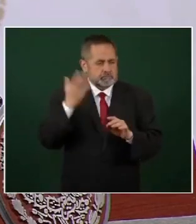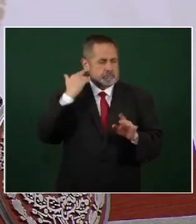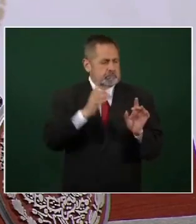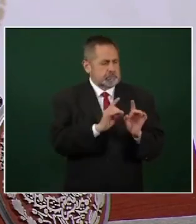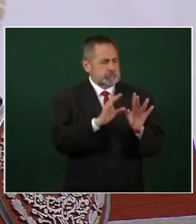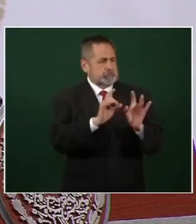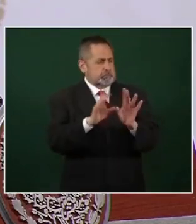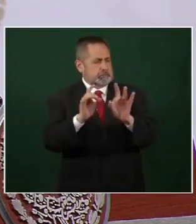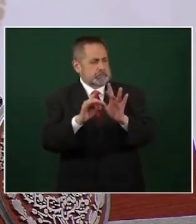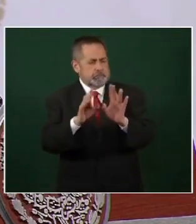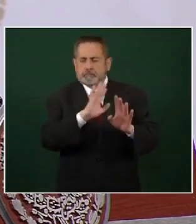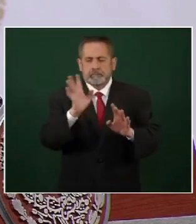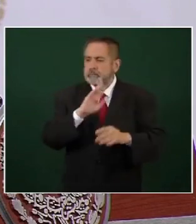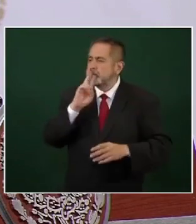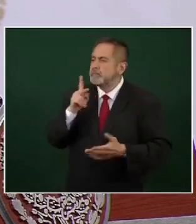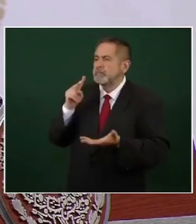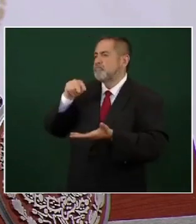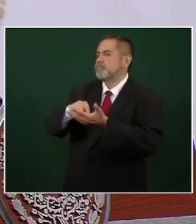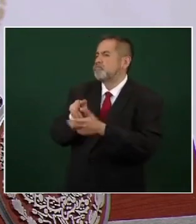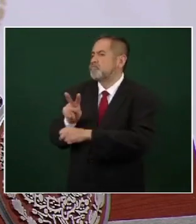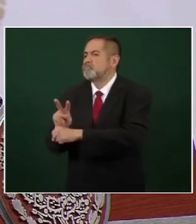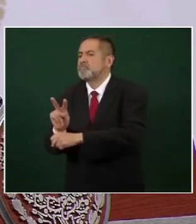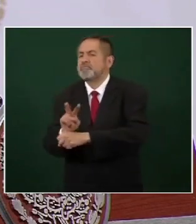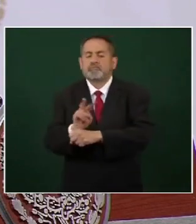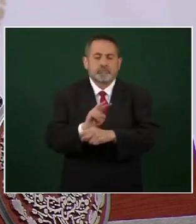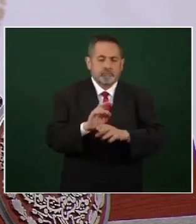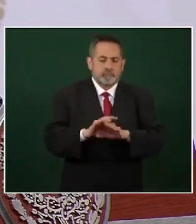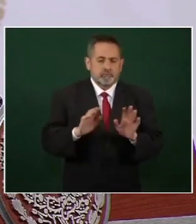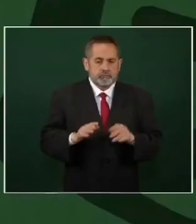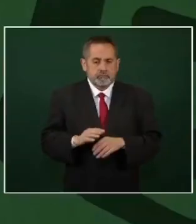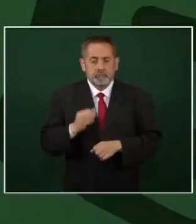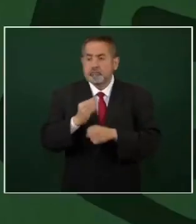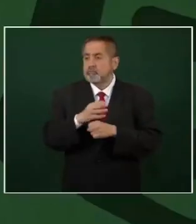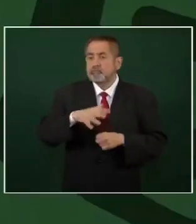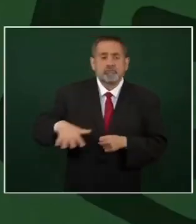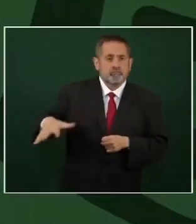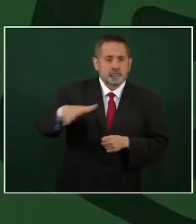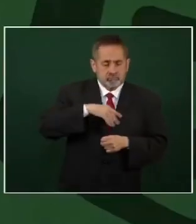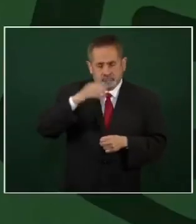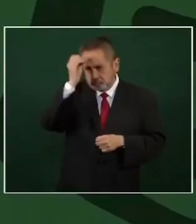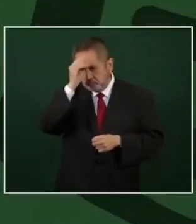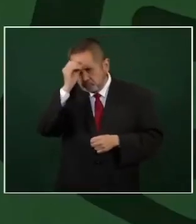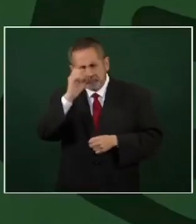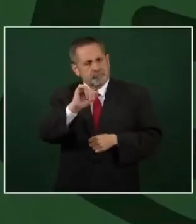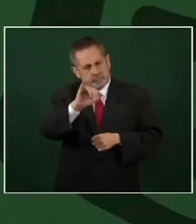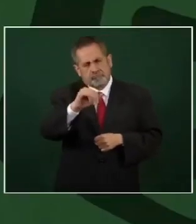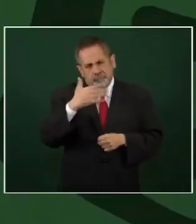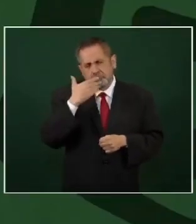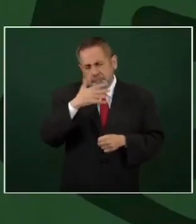ocurridos, que hasta ahora pues hay una opinión muy favorable y que